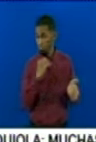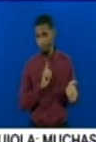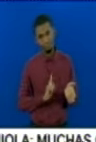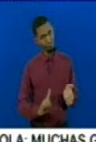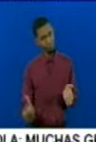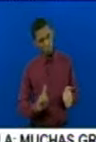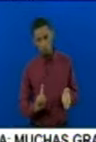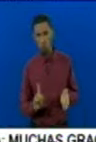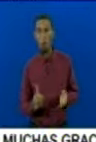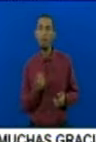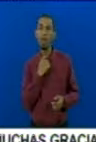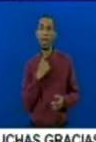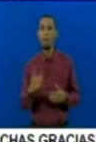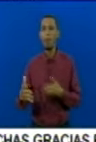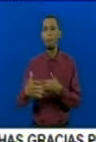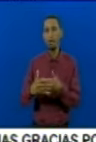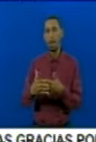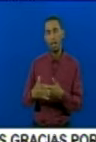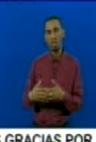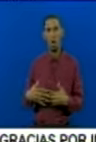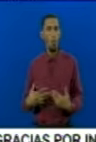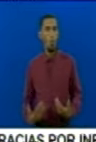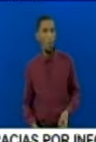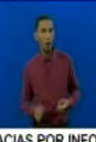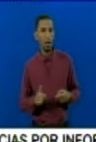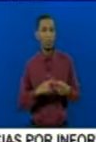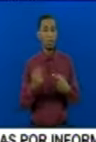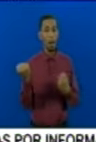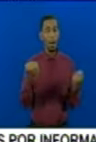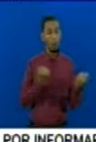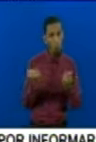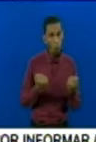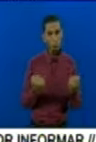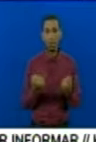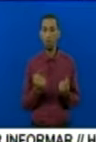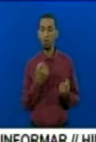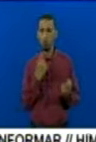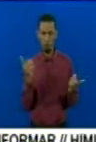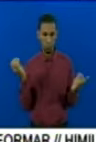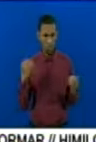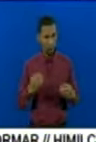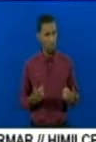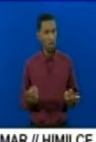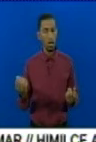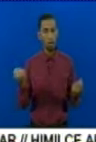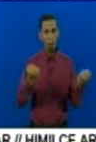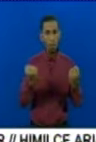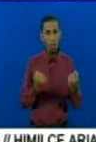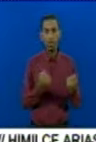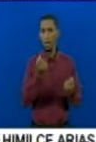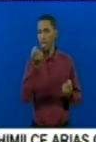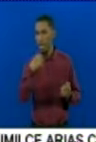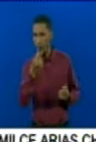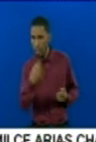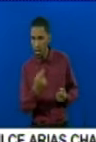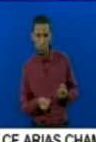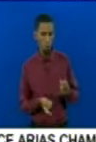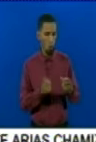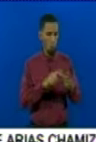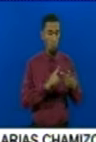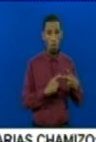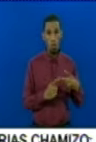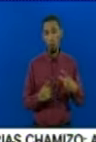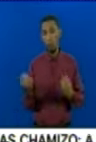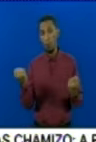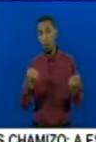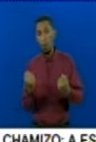hablando de transporte, que habitualmente lo que transporta son medicamentos o productos de aseo o productos de las tiendas